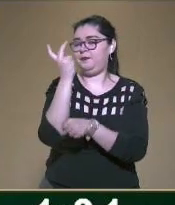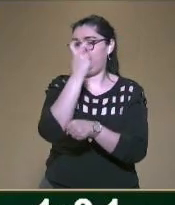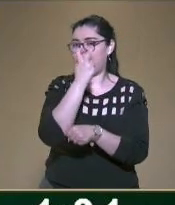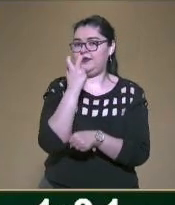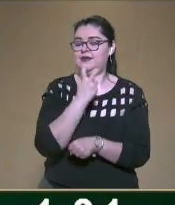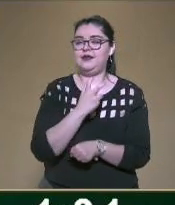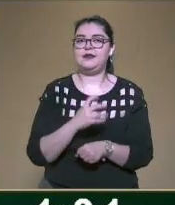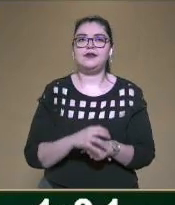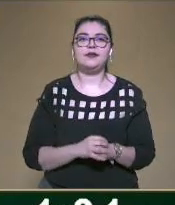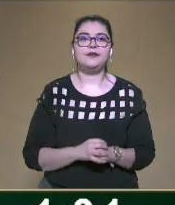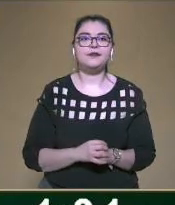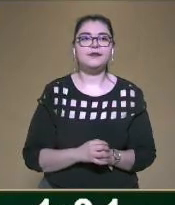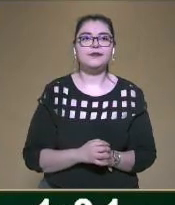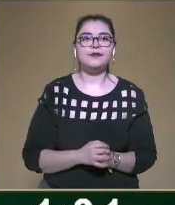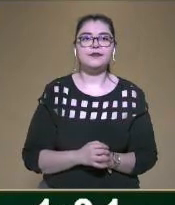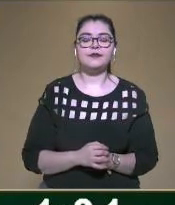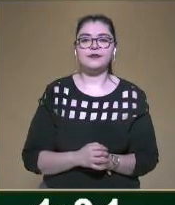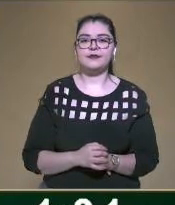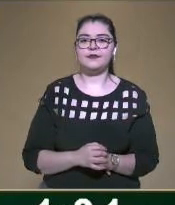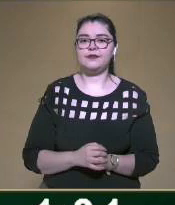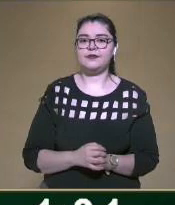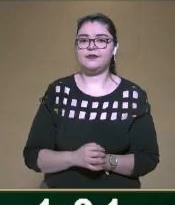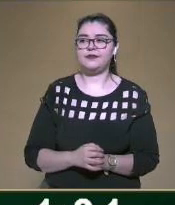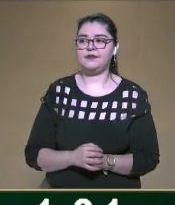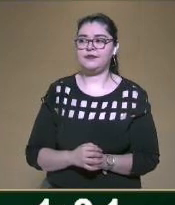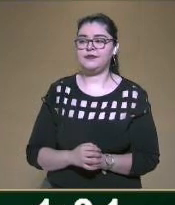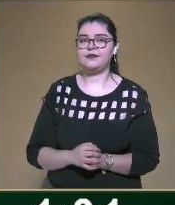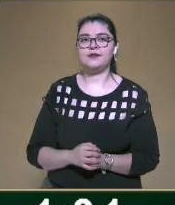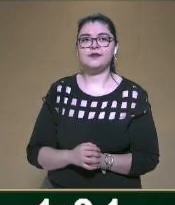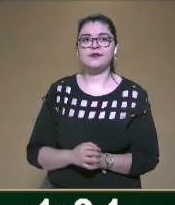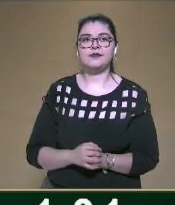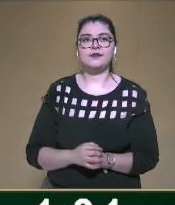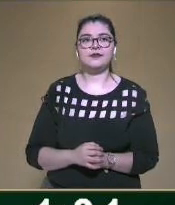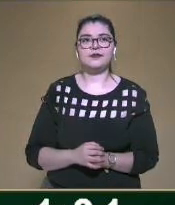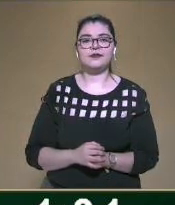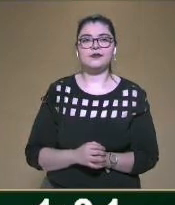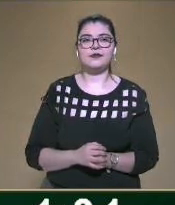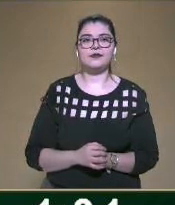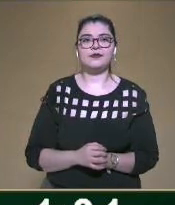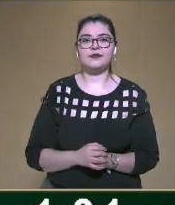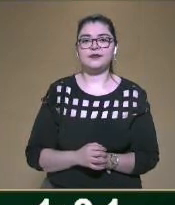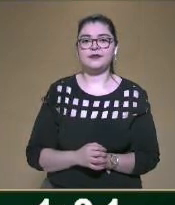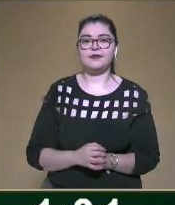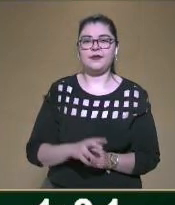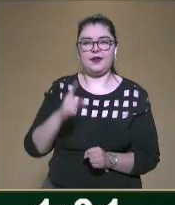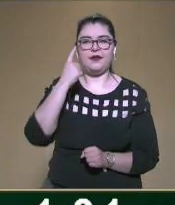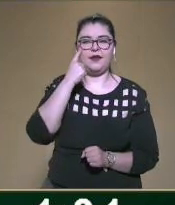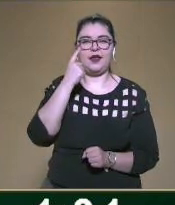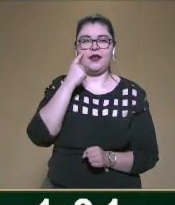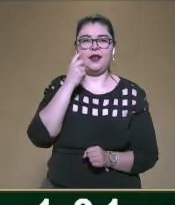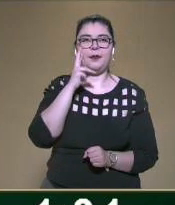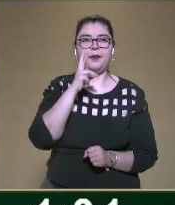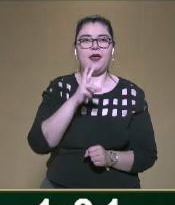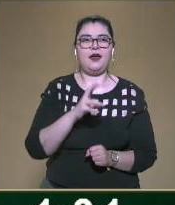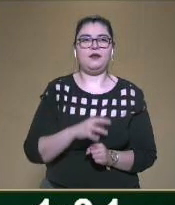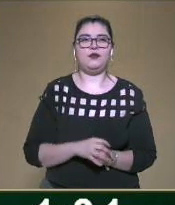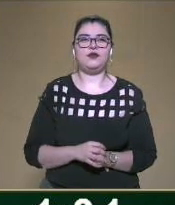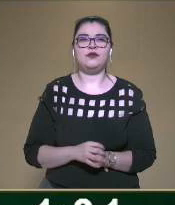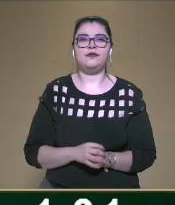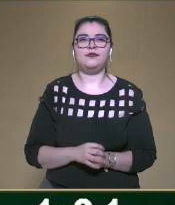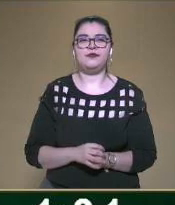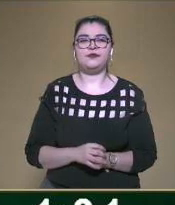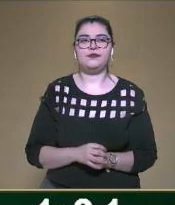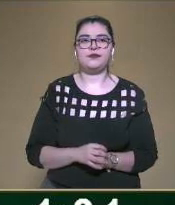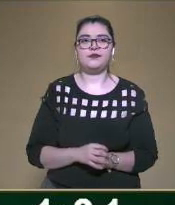tocar dos cuartos. Y vemos, mire, vamos a presionarle al... para que de ahí lo vean